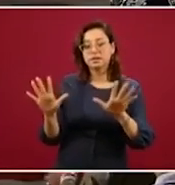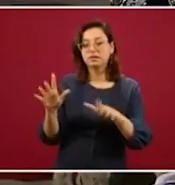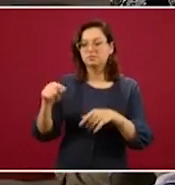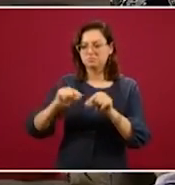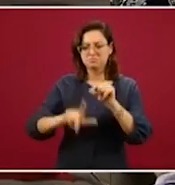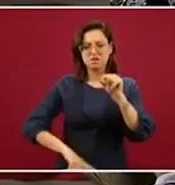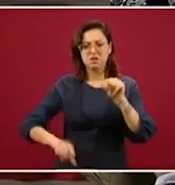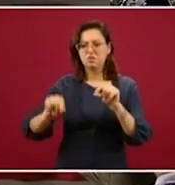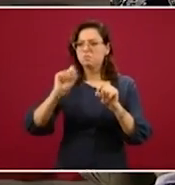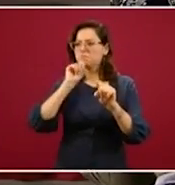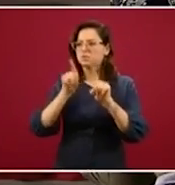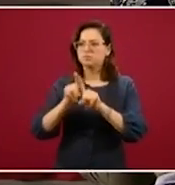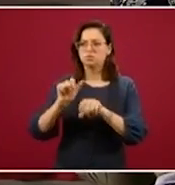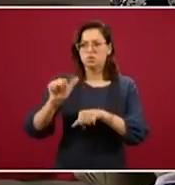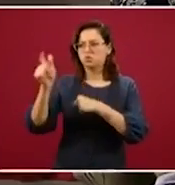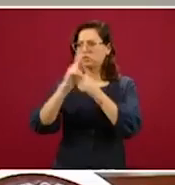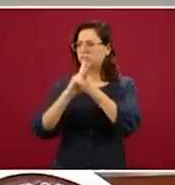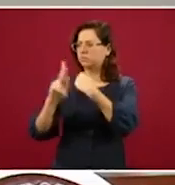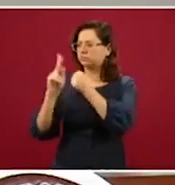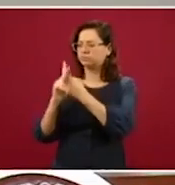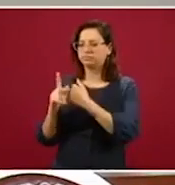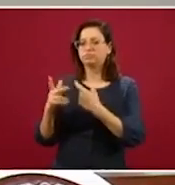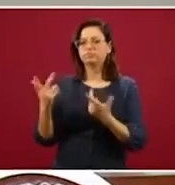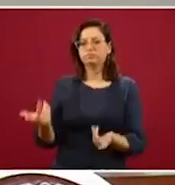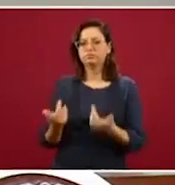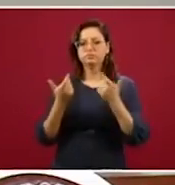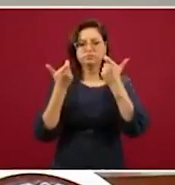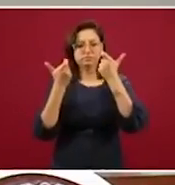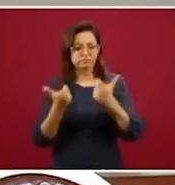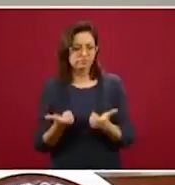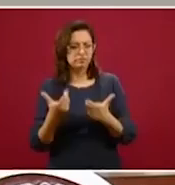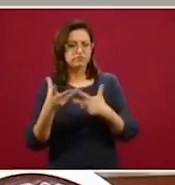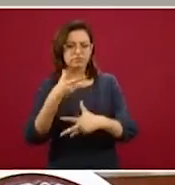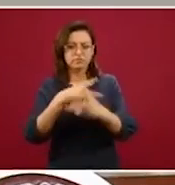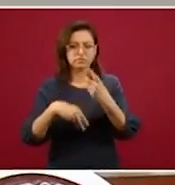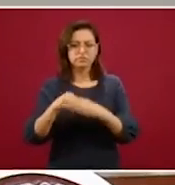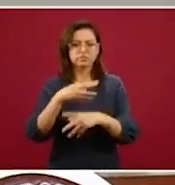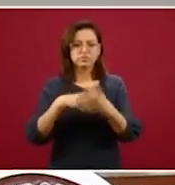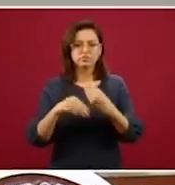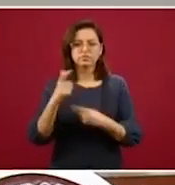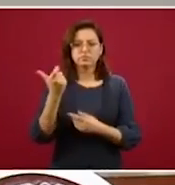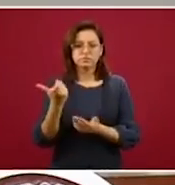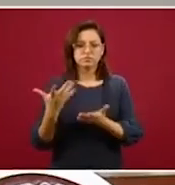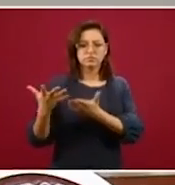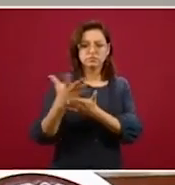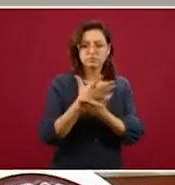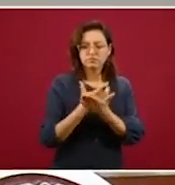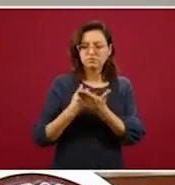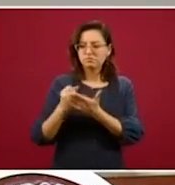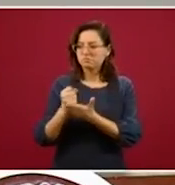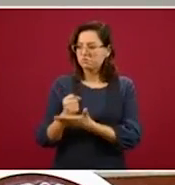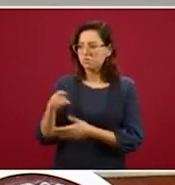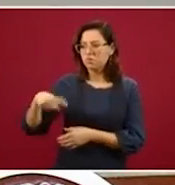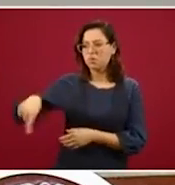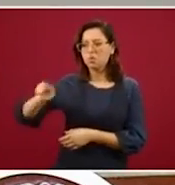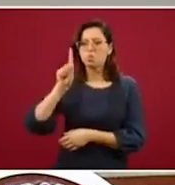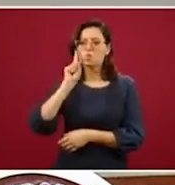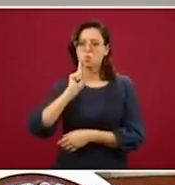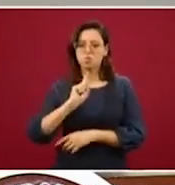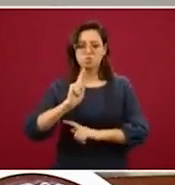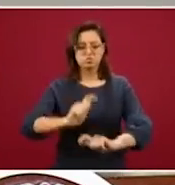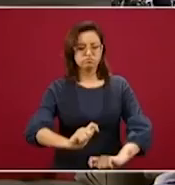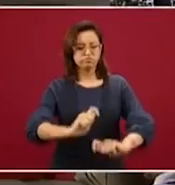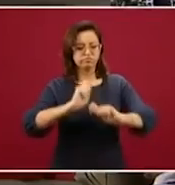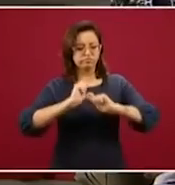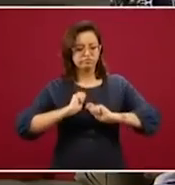el recurso, las utilidades, toda la ganancia de los negocios de manera directa y el 100% a sus